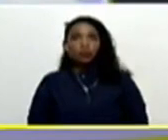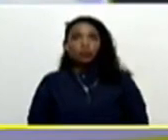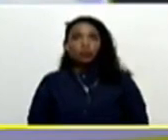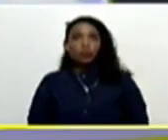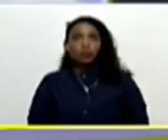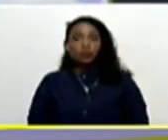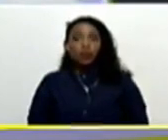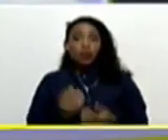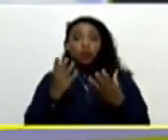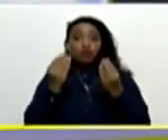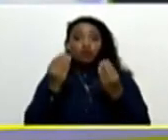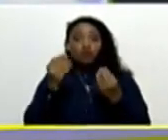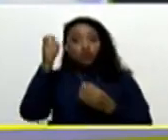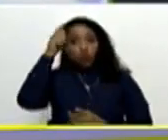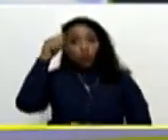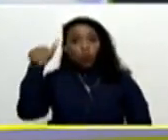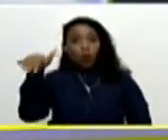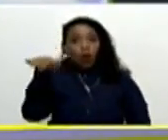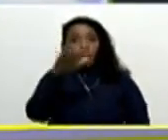muchos pueblos,